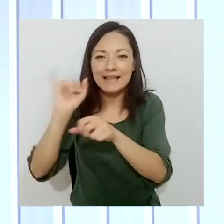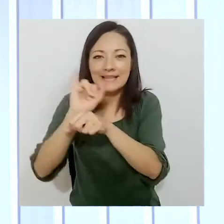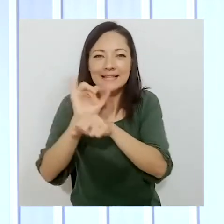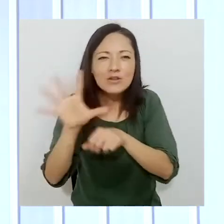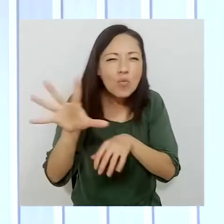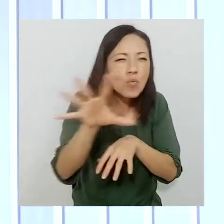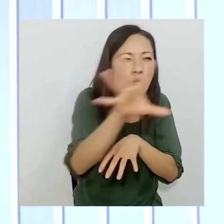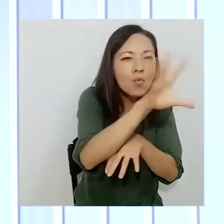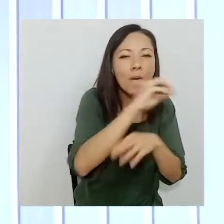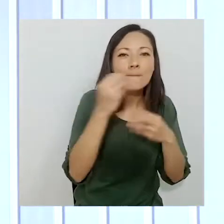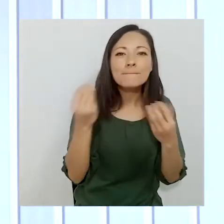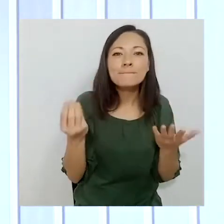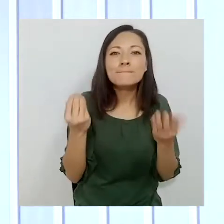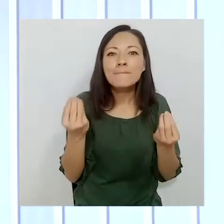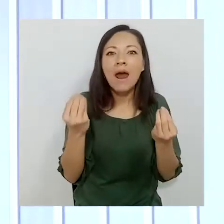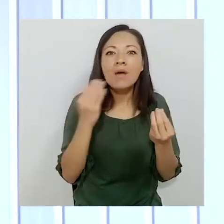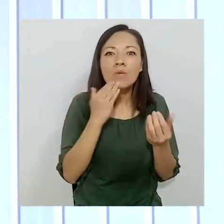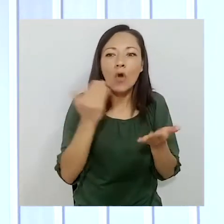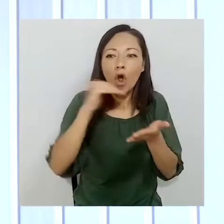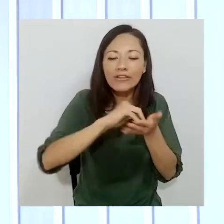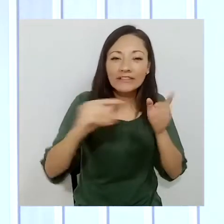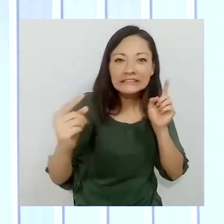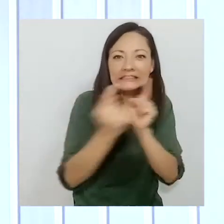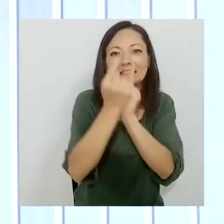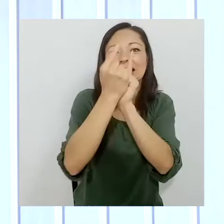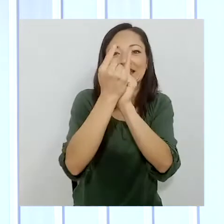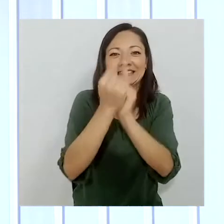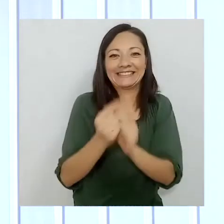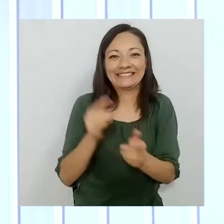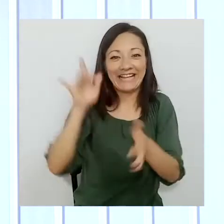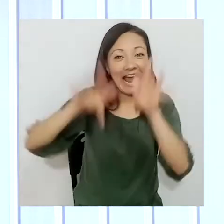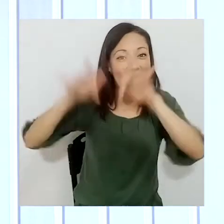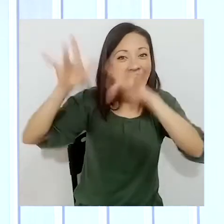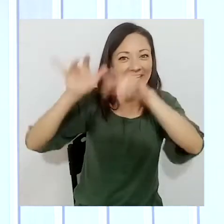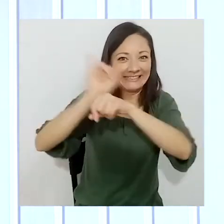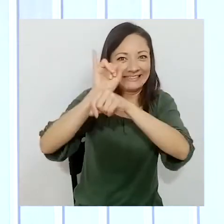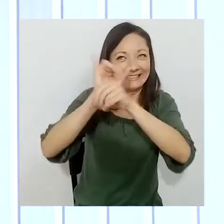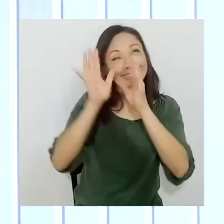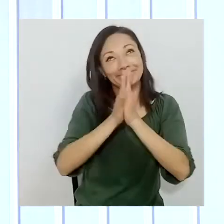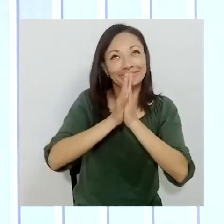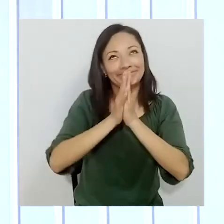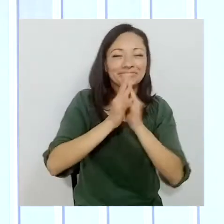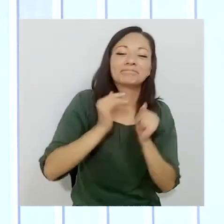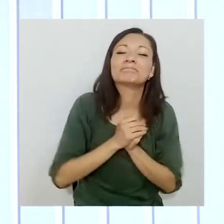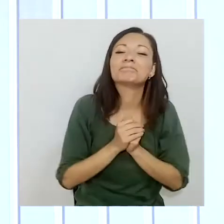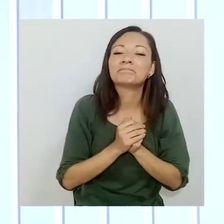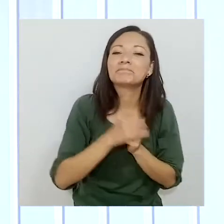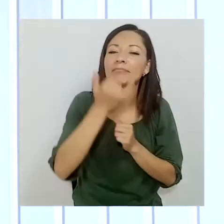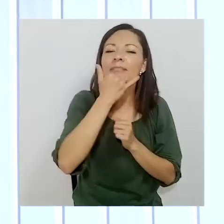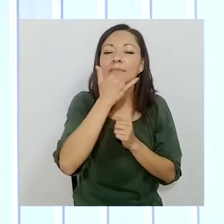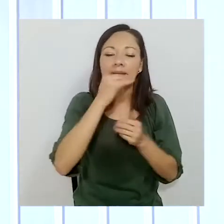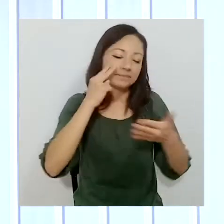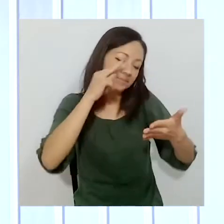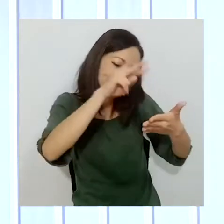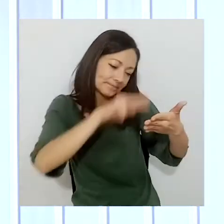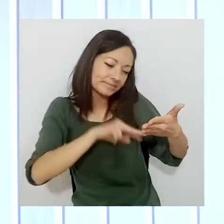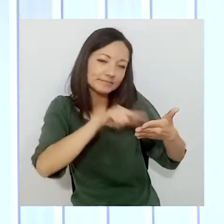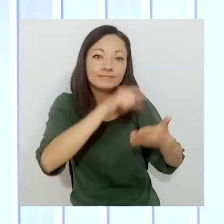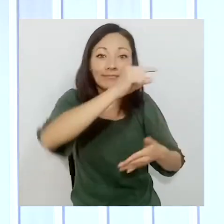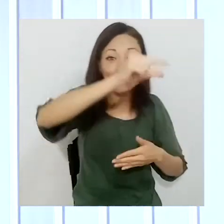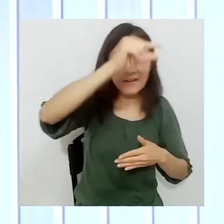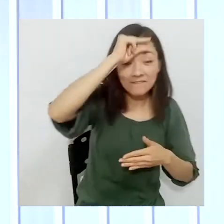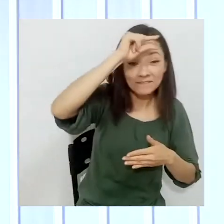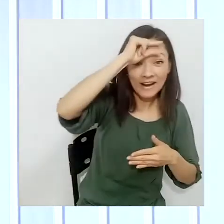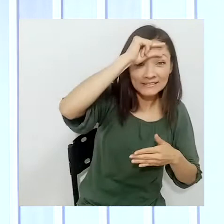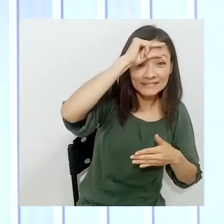nos volvamos a encontrar. Dice Mateo 22:15, entonces se fueron los fariseos y consultaron cómo sorprenderle en